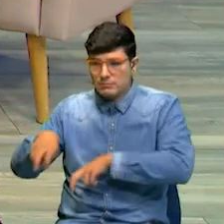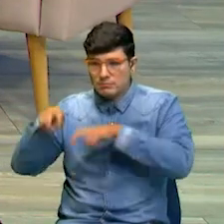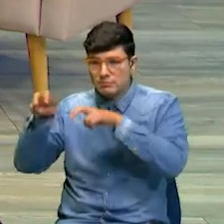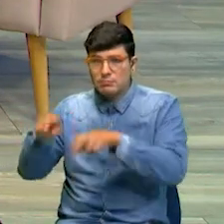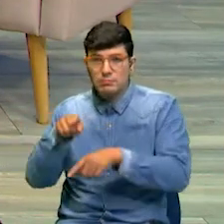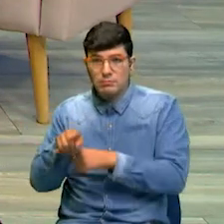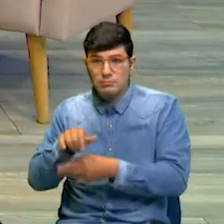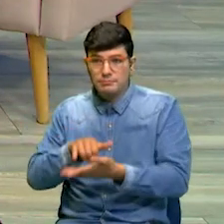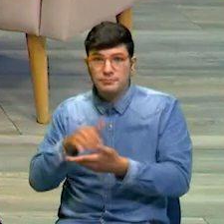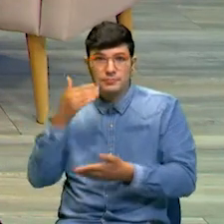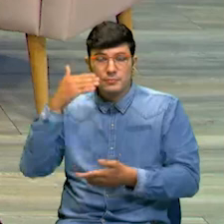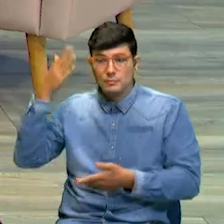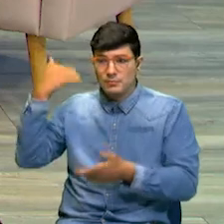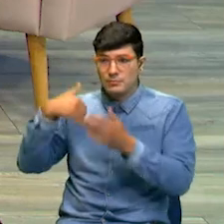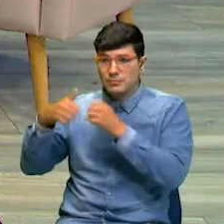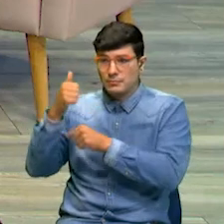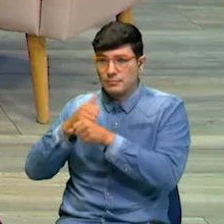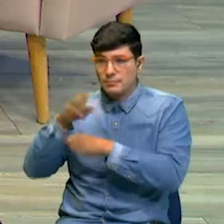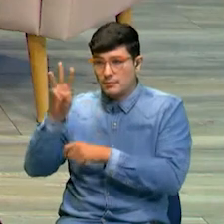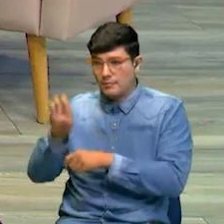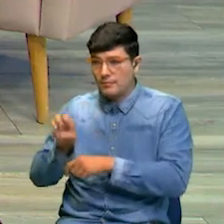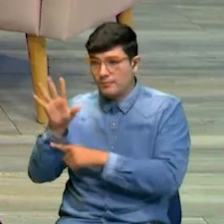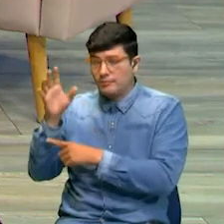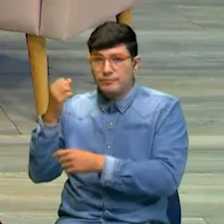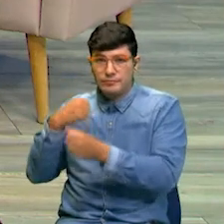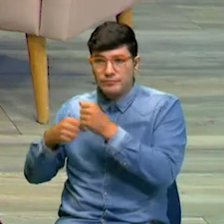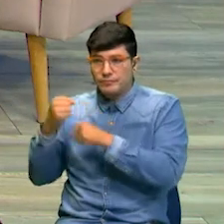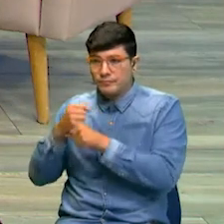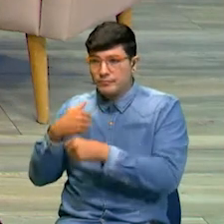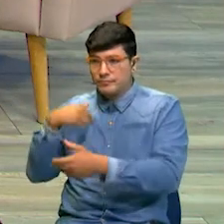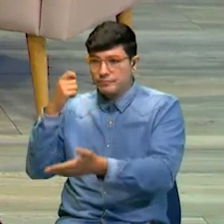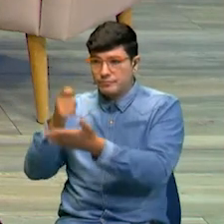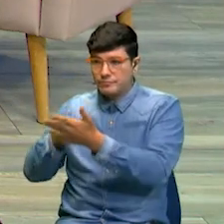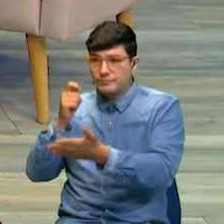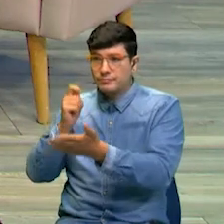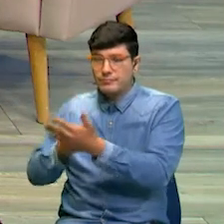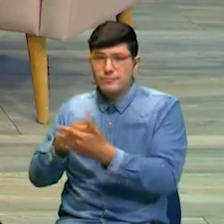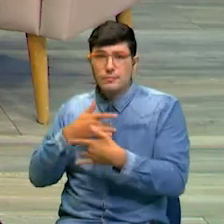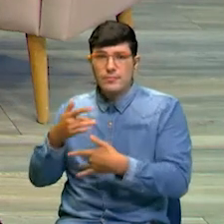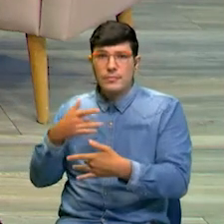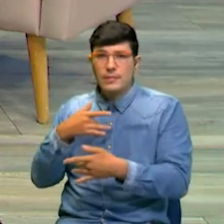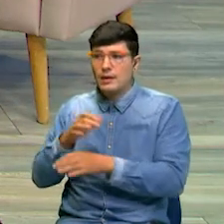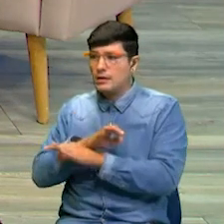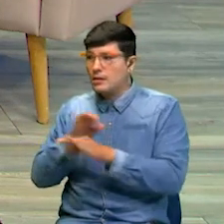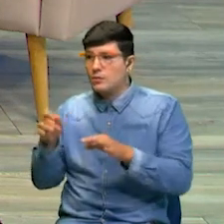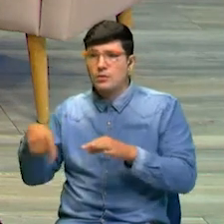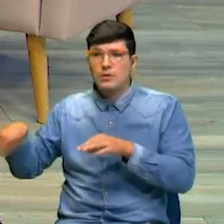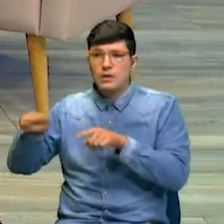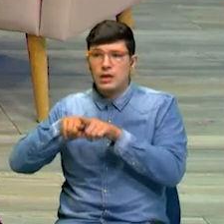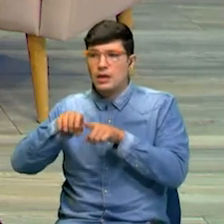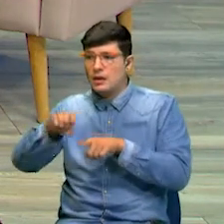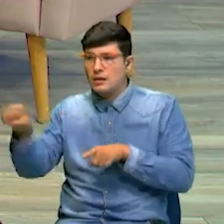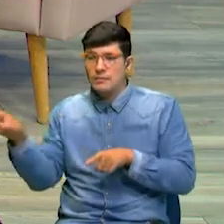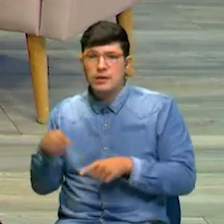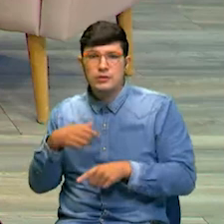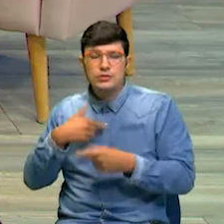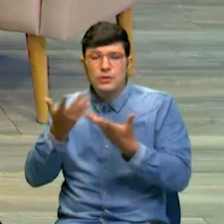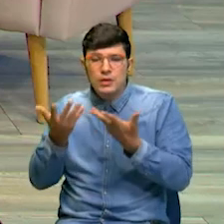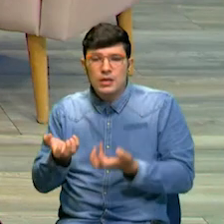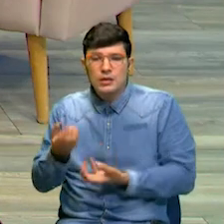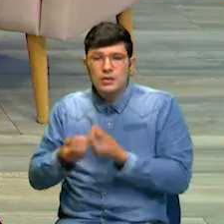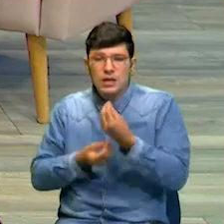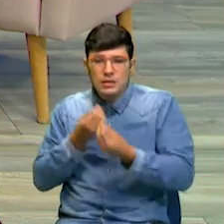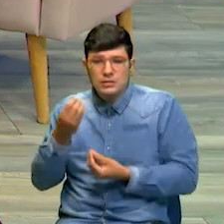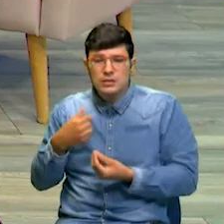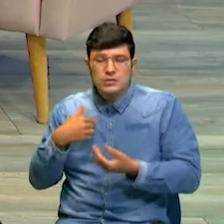el 85 estoy pagando los impuestos y todo, y nadie me colabora con nada, ni los unos ni los otros. Entonces quisiera saber